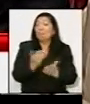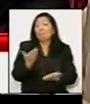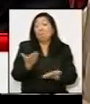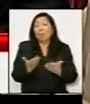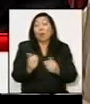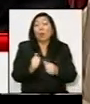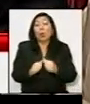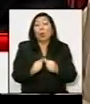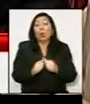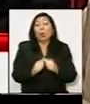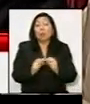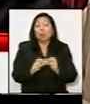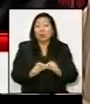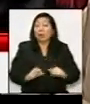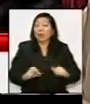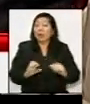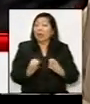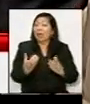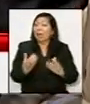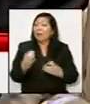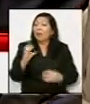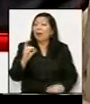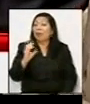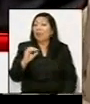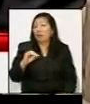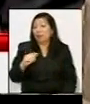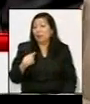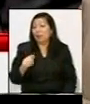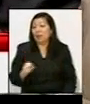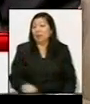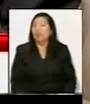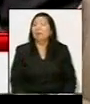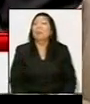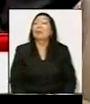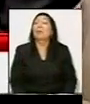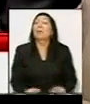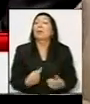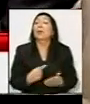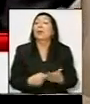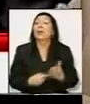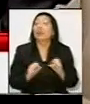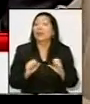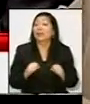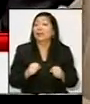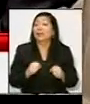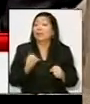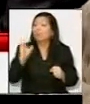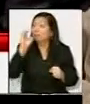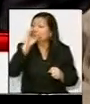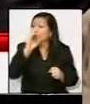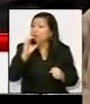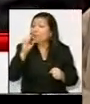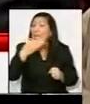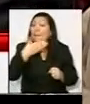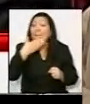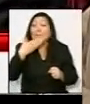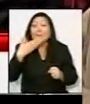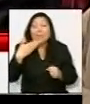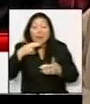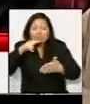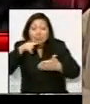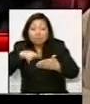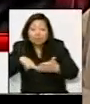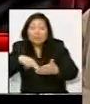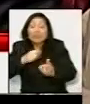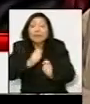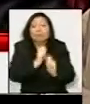menos el número de parlamentarios o de la cámara diputados si fuera el caso por qué porque así se va a buscar una mejor redistribución